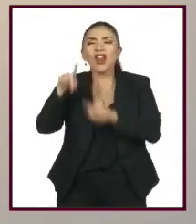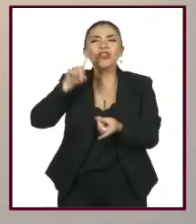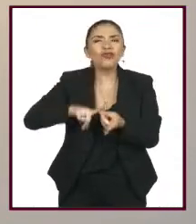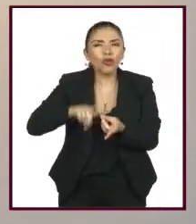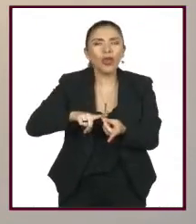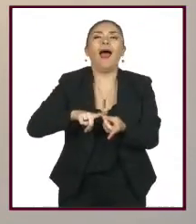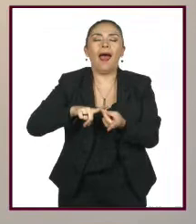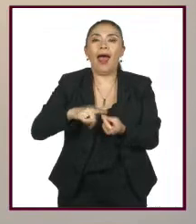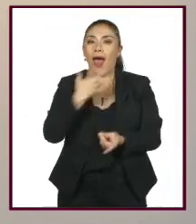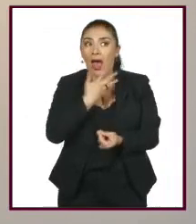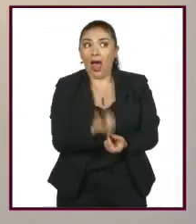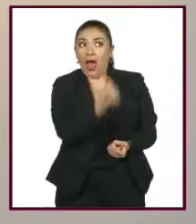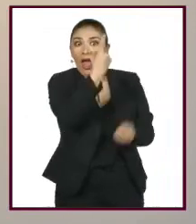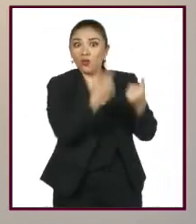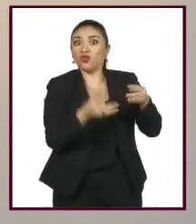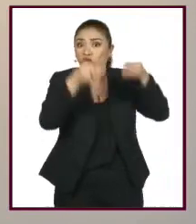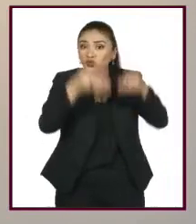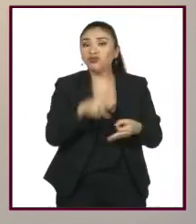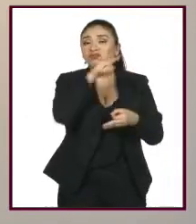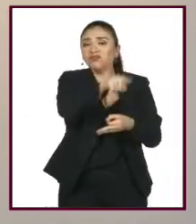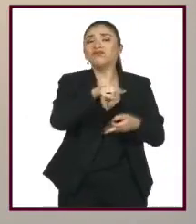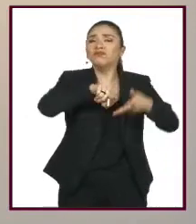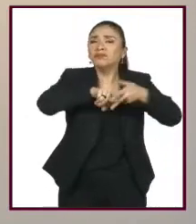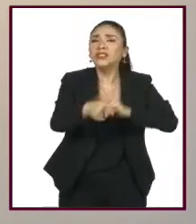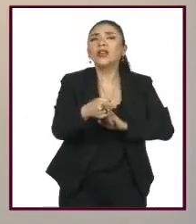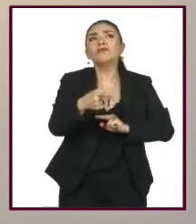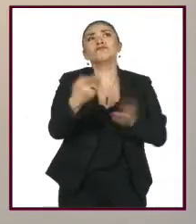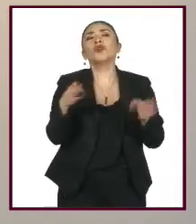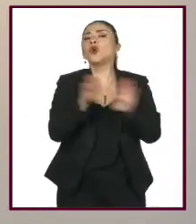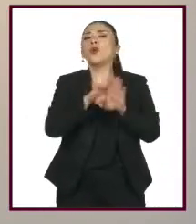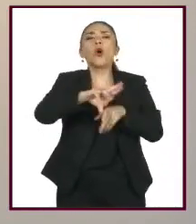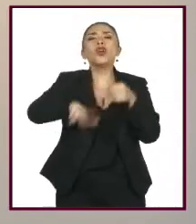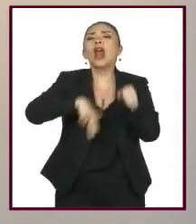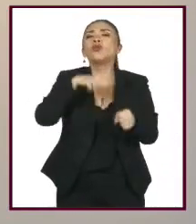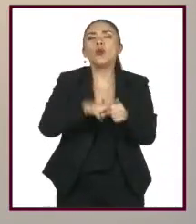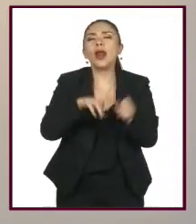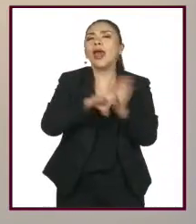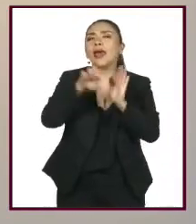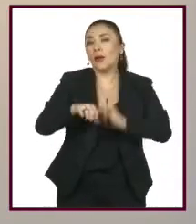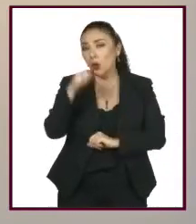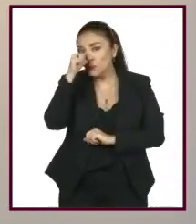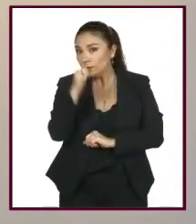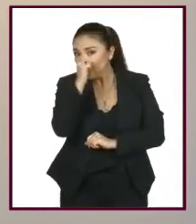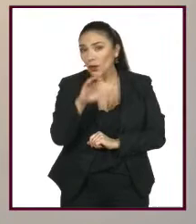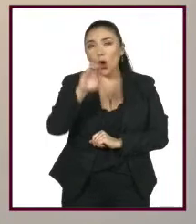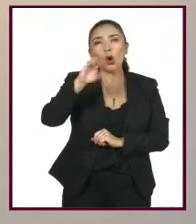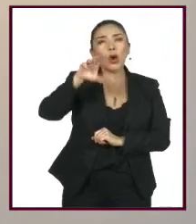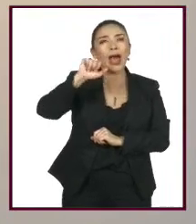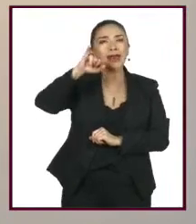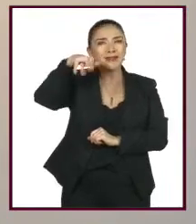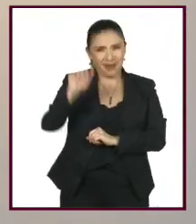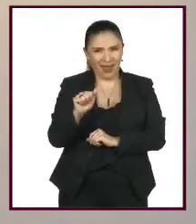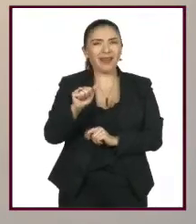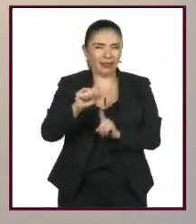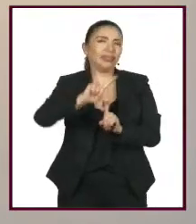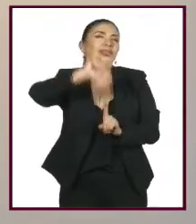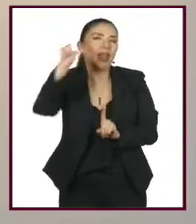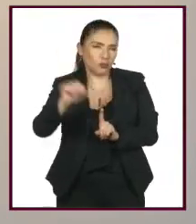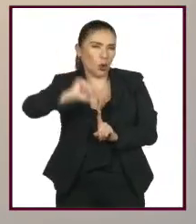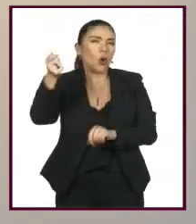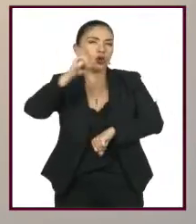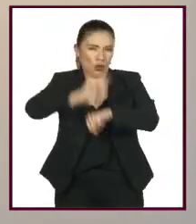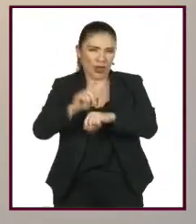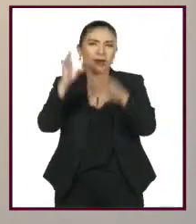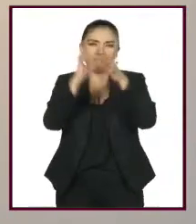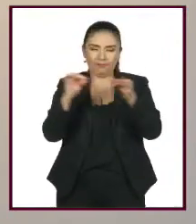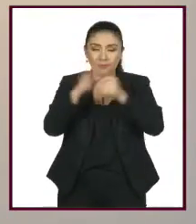unas que son originadas, por ejemplo, de forma natural, como la cocaína, que es otro de los estimulantes que hablarán en otro